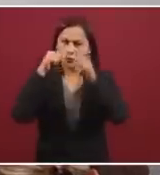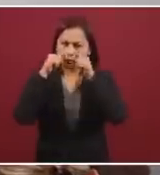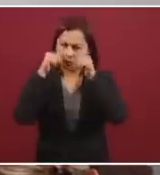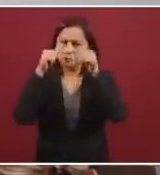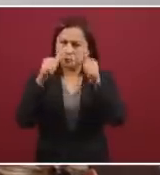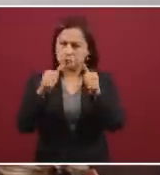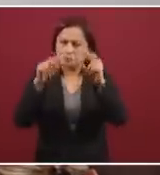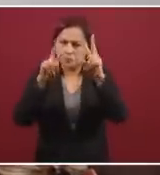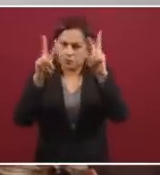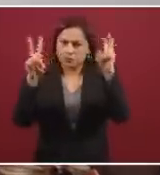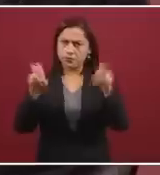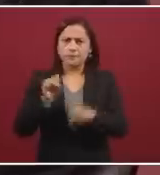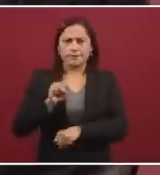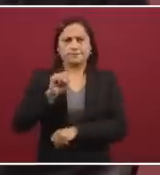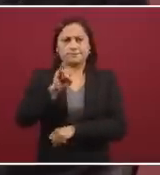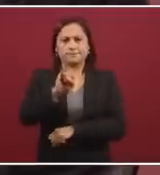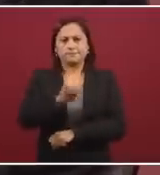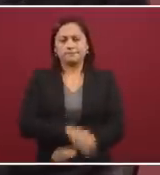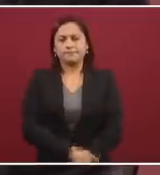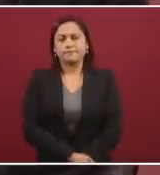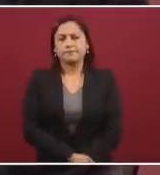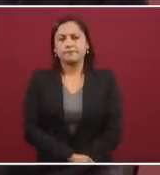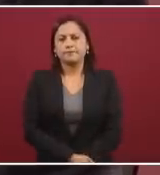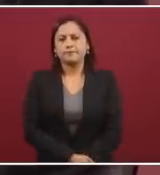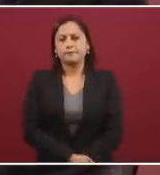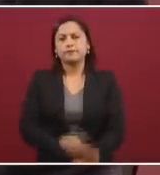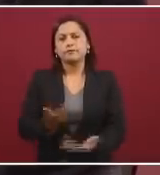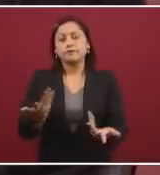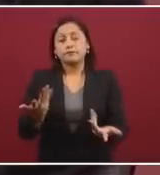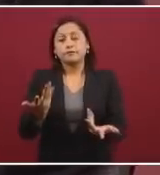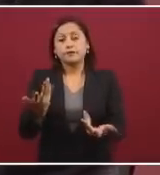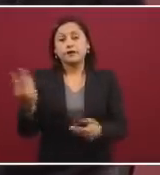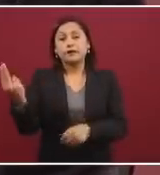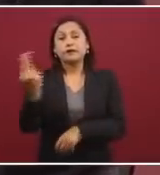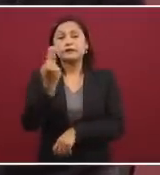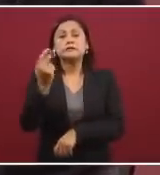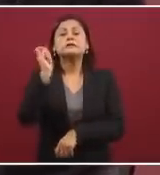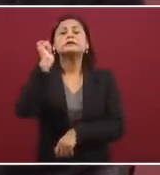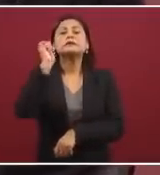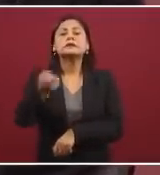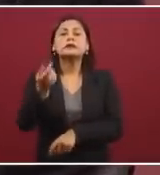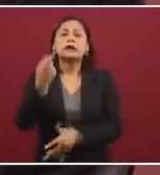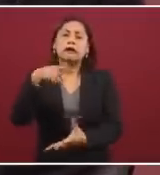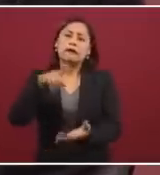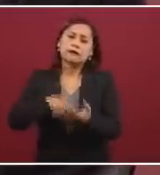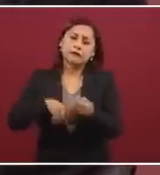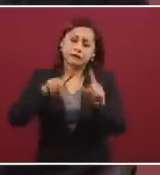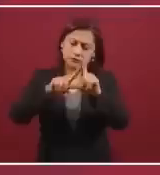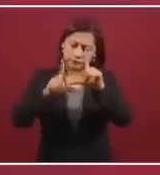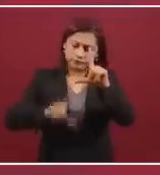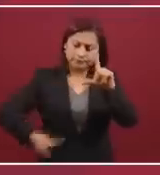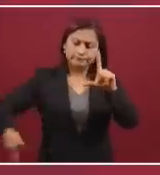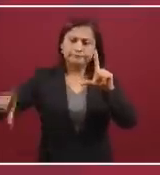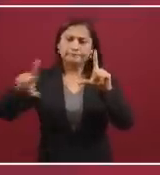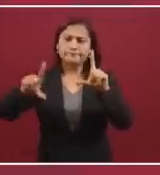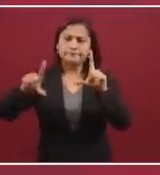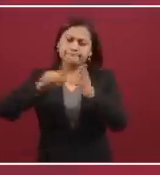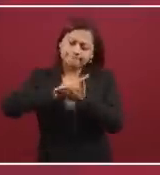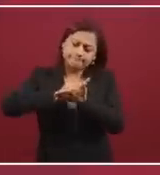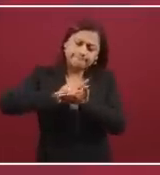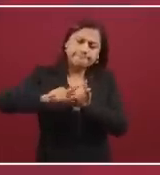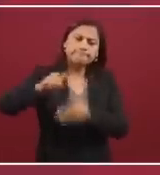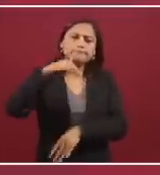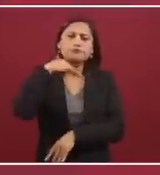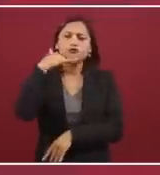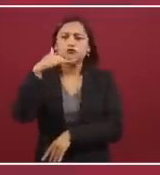necesitamos limpiar de corrupción el país y se requiere de la